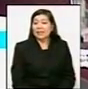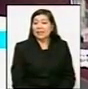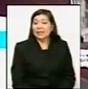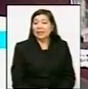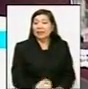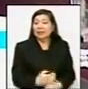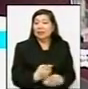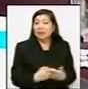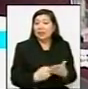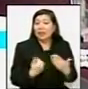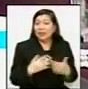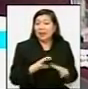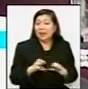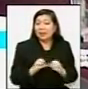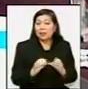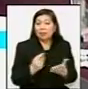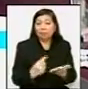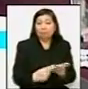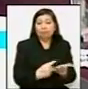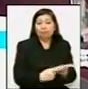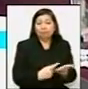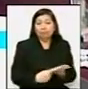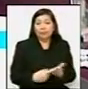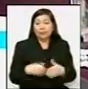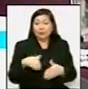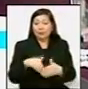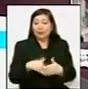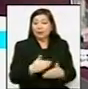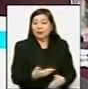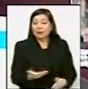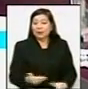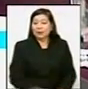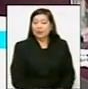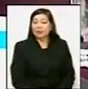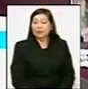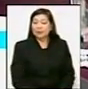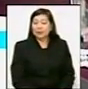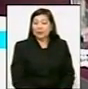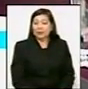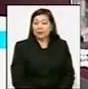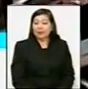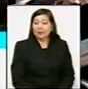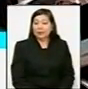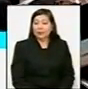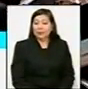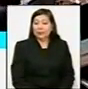la fórmula que ya se ha logrado el consenso, pediría que sometamos a votación. Gracias.